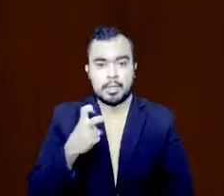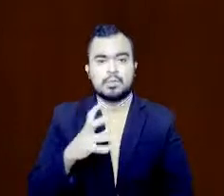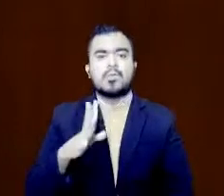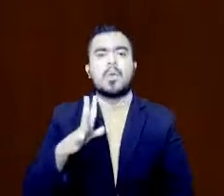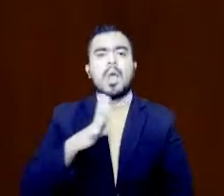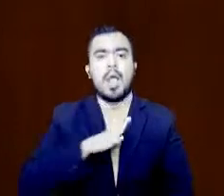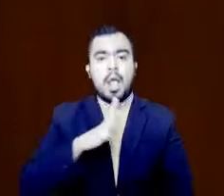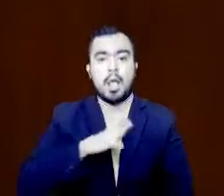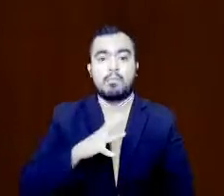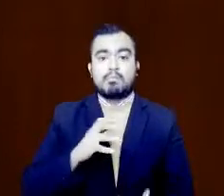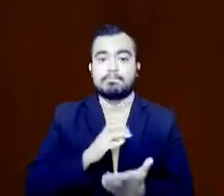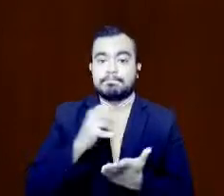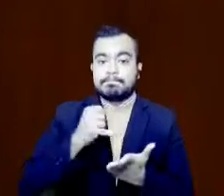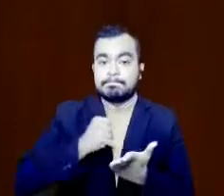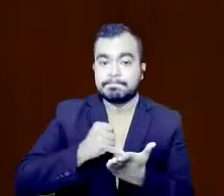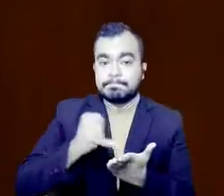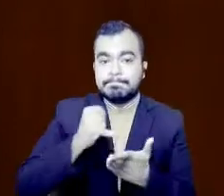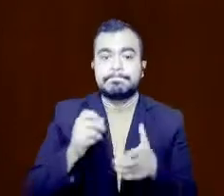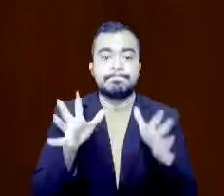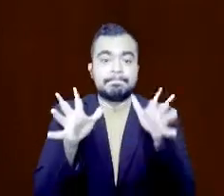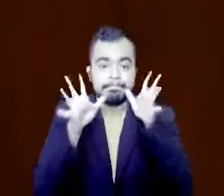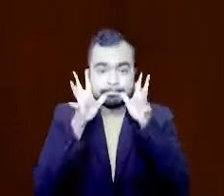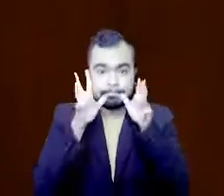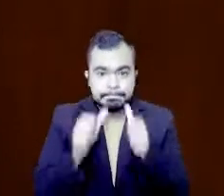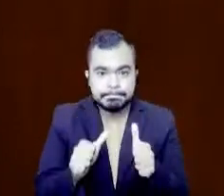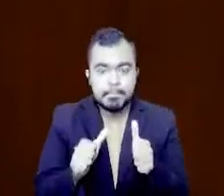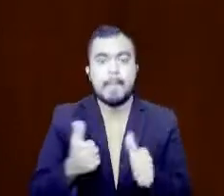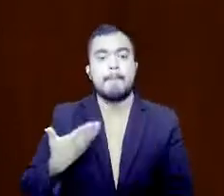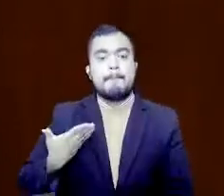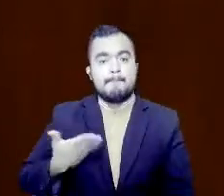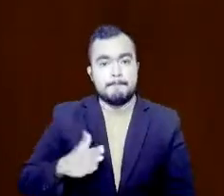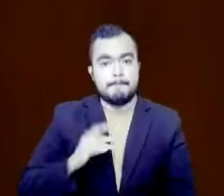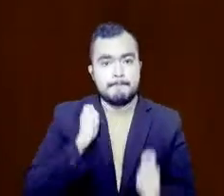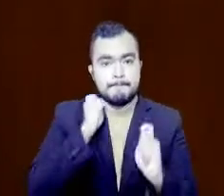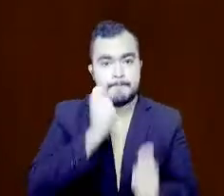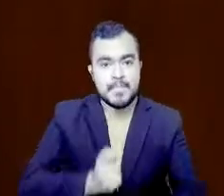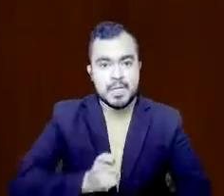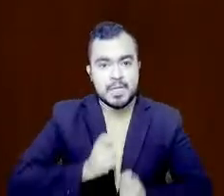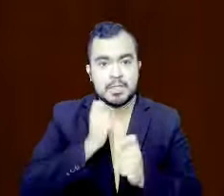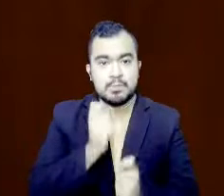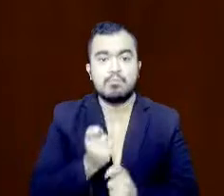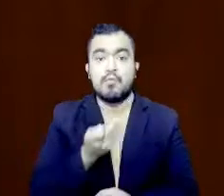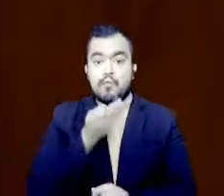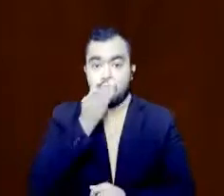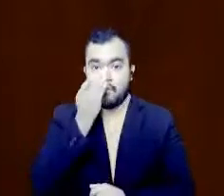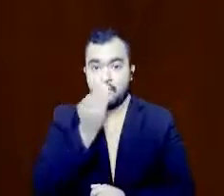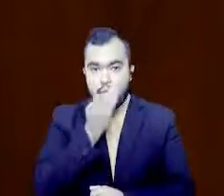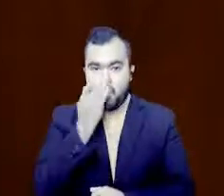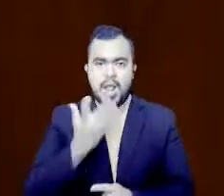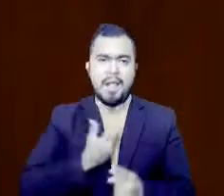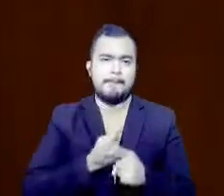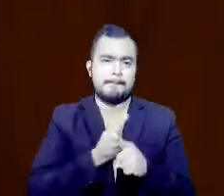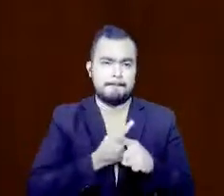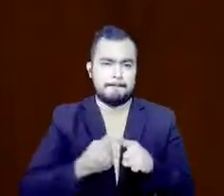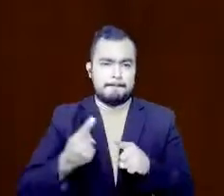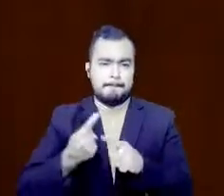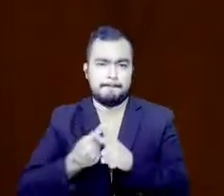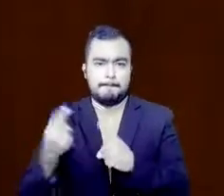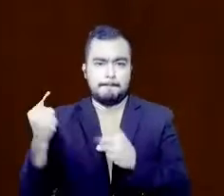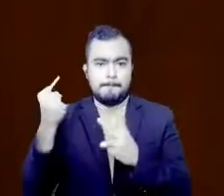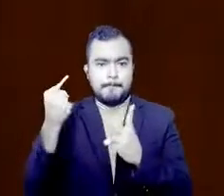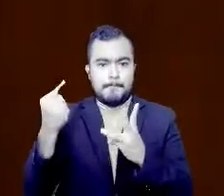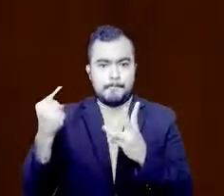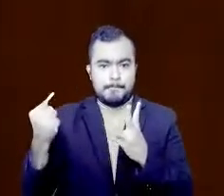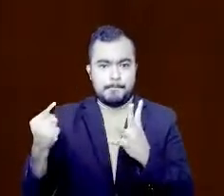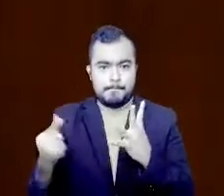agricultura, la ganadería, la pesca y la explotación forestal, entre otros. Por lo que si